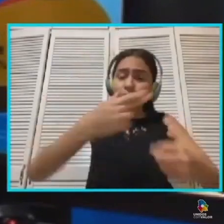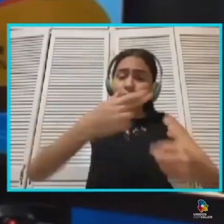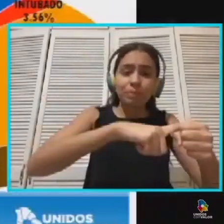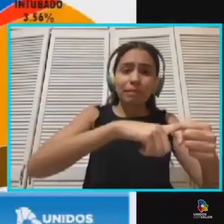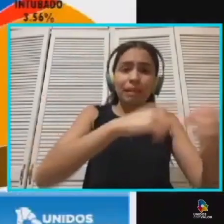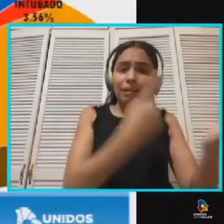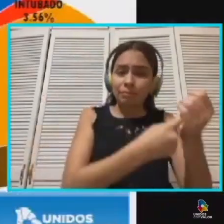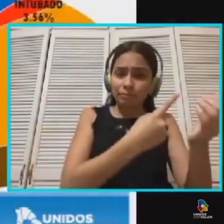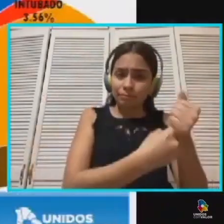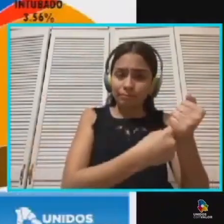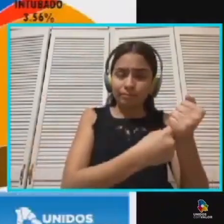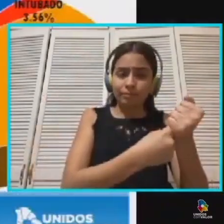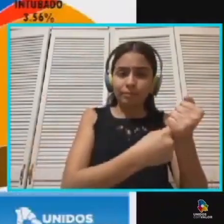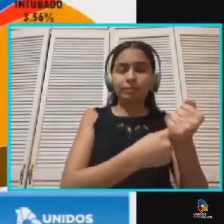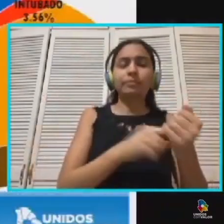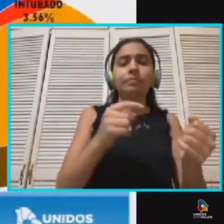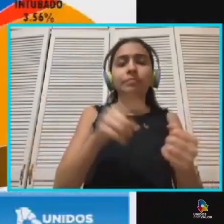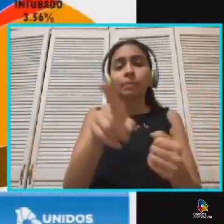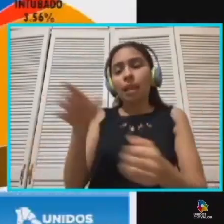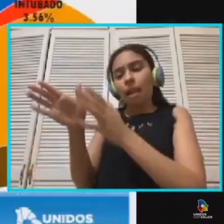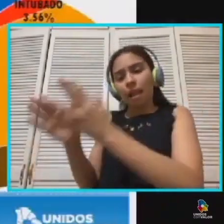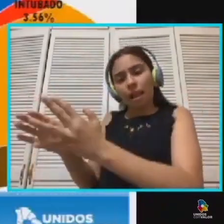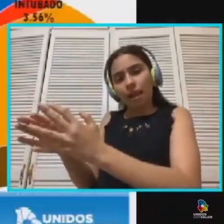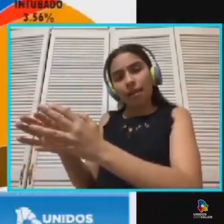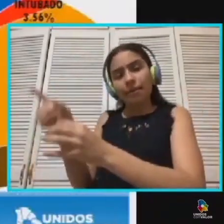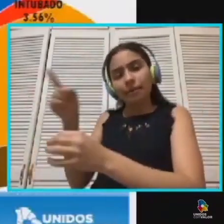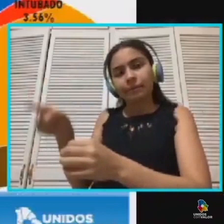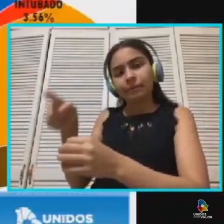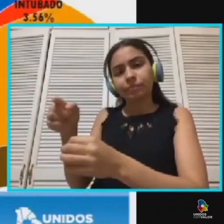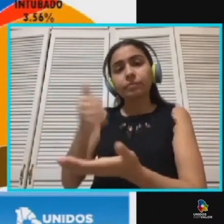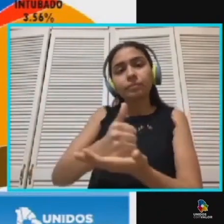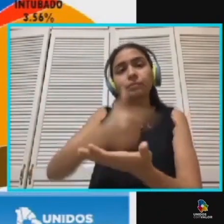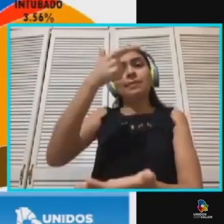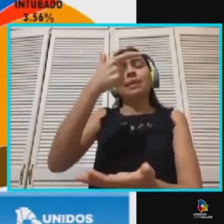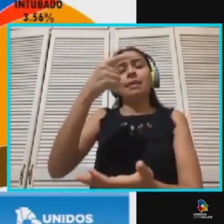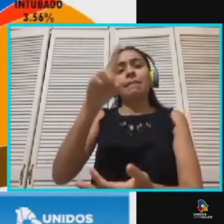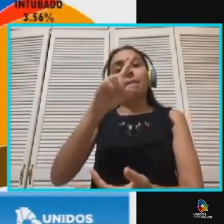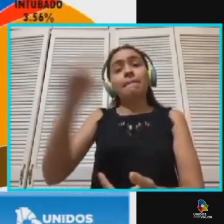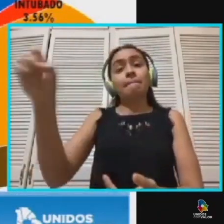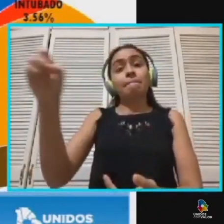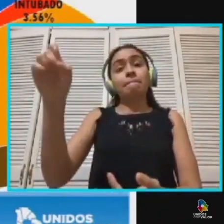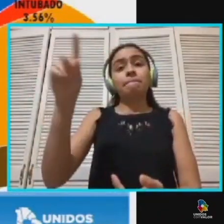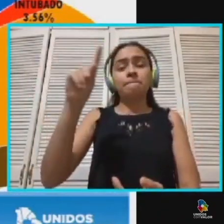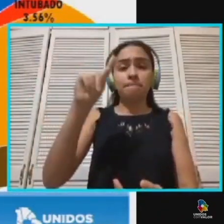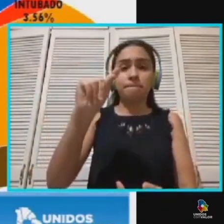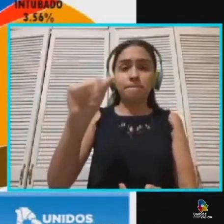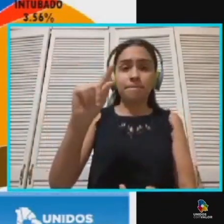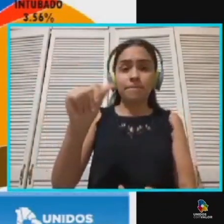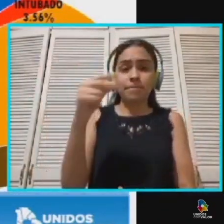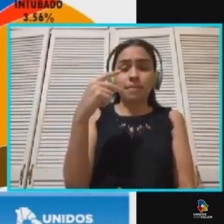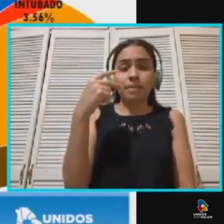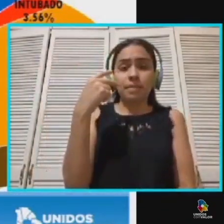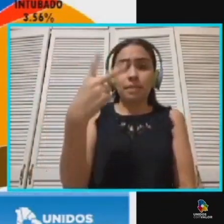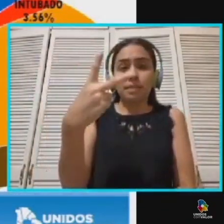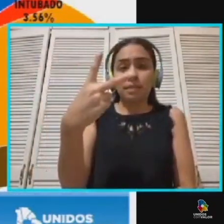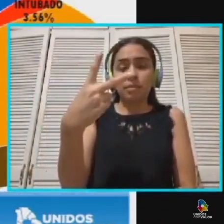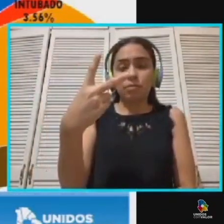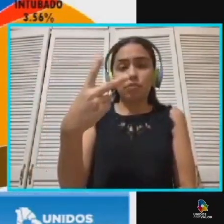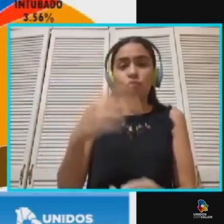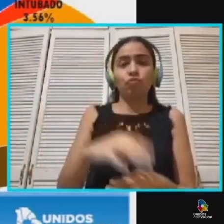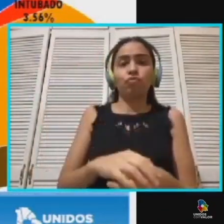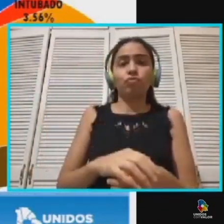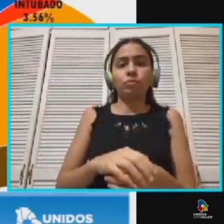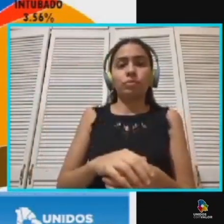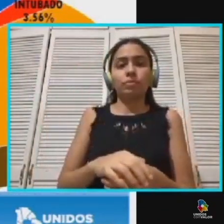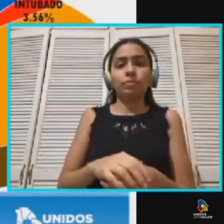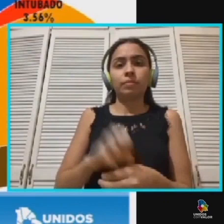PAI. Tenemos que graves son 172, 61% representados en esta gráfica. Los